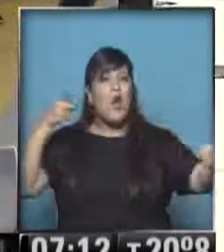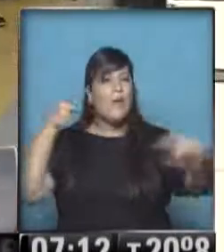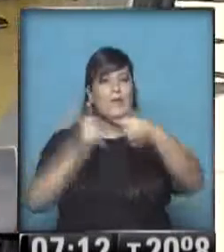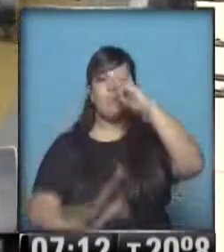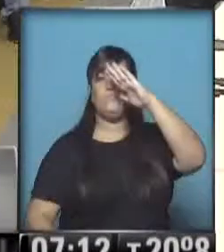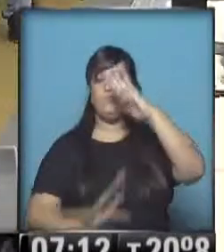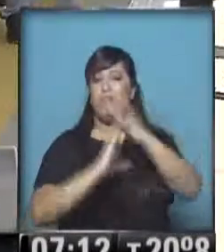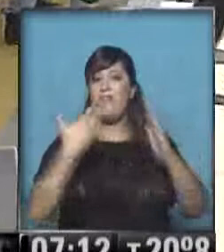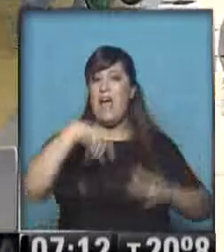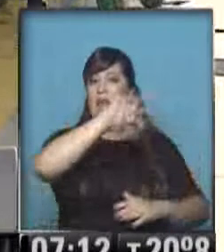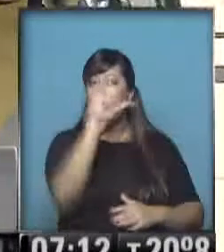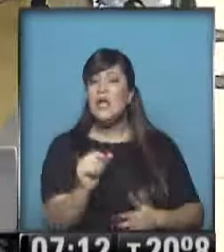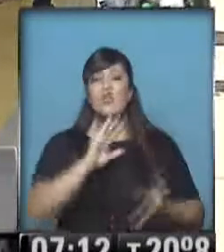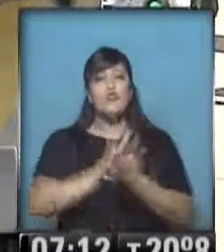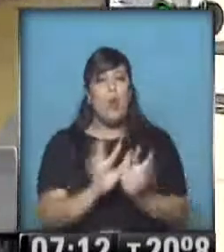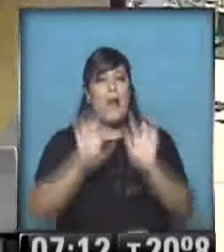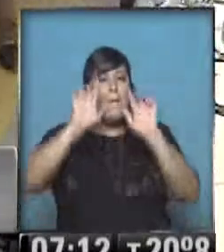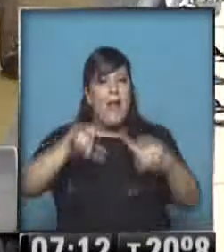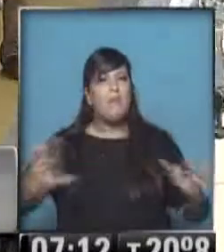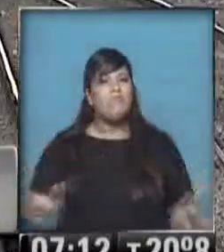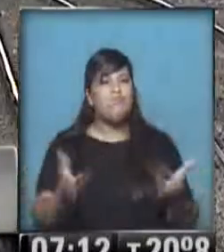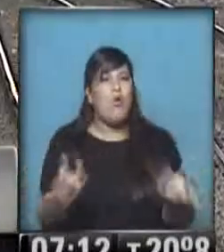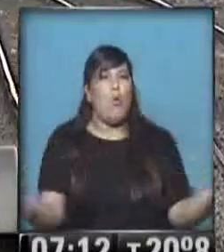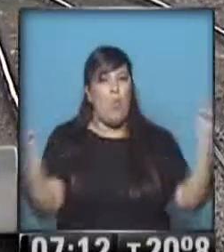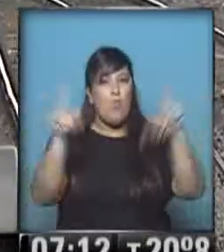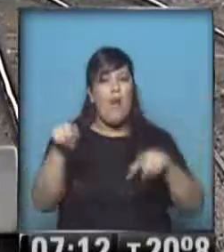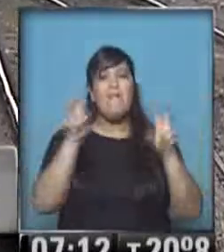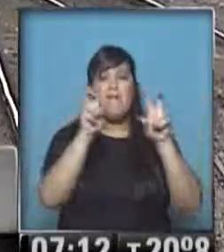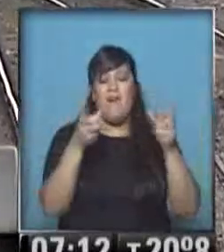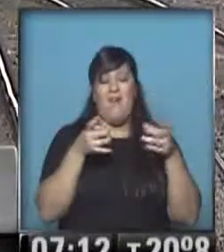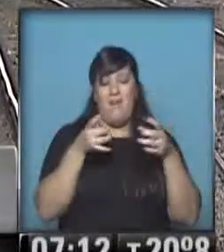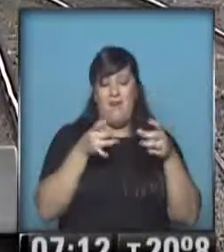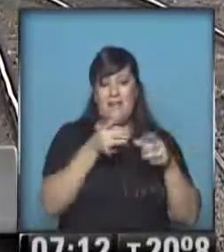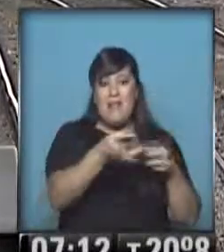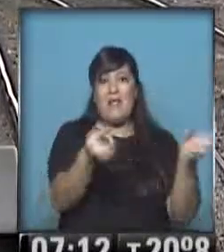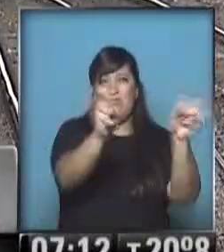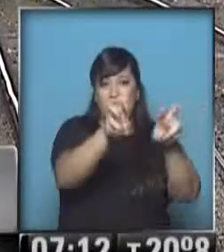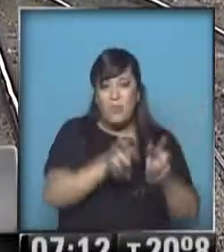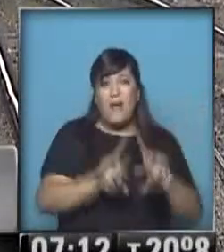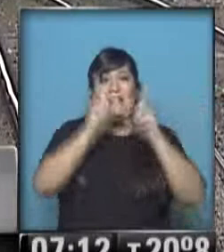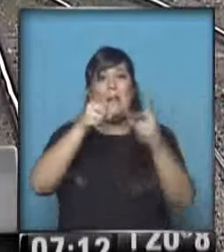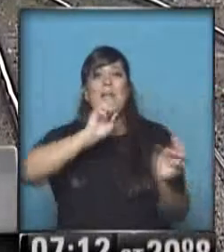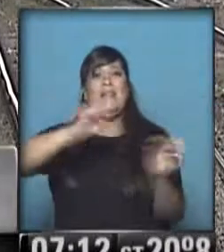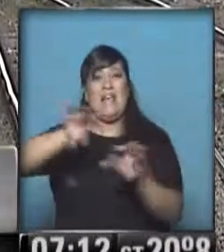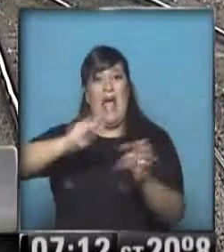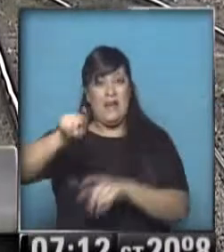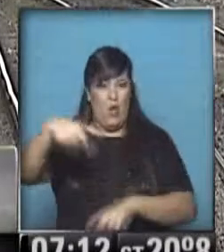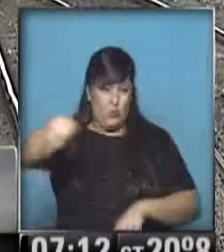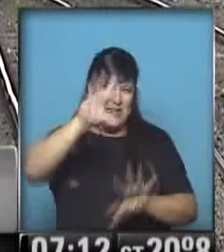de la República Argentina la política de reactivación de los ferrocarriles de pasajeros y de carga, ¿eh? Algo que usted